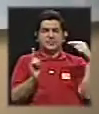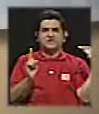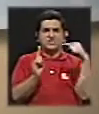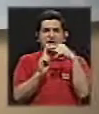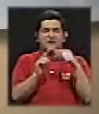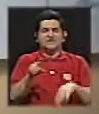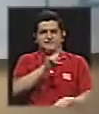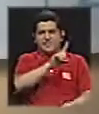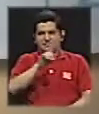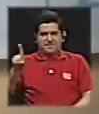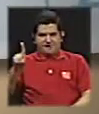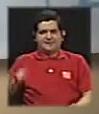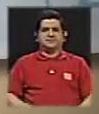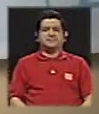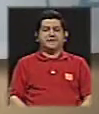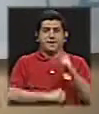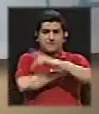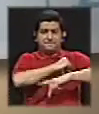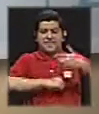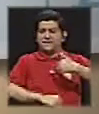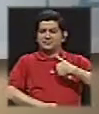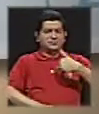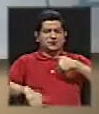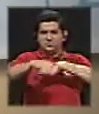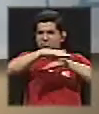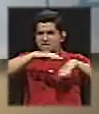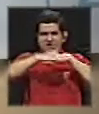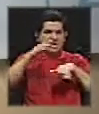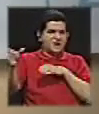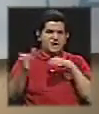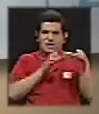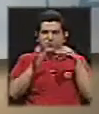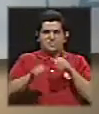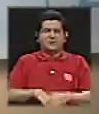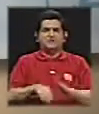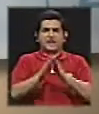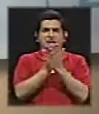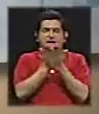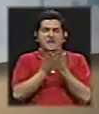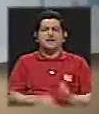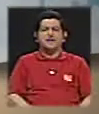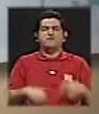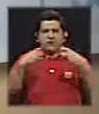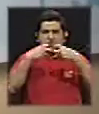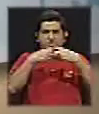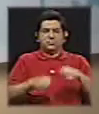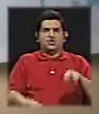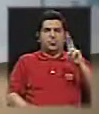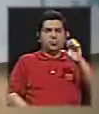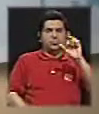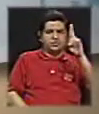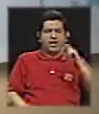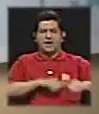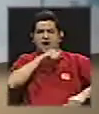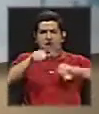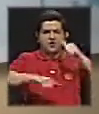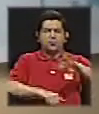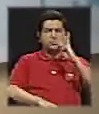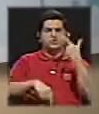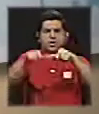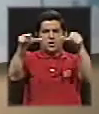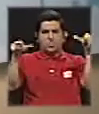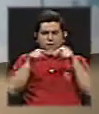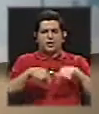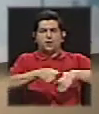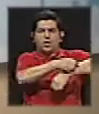derecha. El país carece de plataformas para comerciar el libro digital y la Universidad de Costa Rica lucha por el cuarto lugar